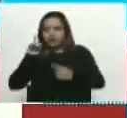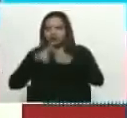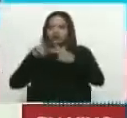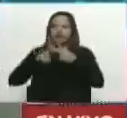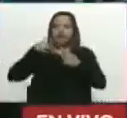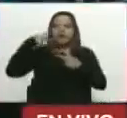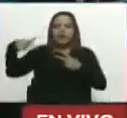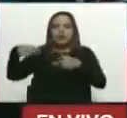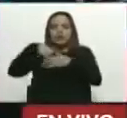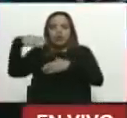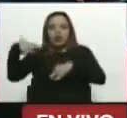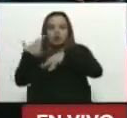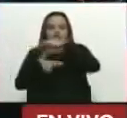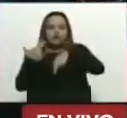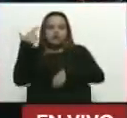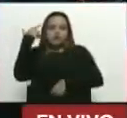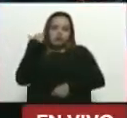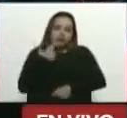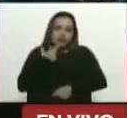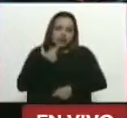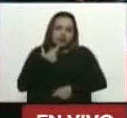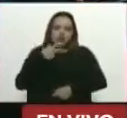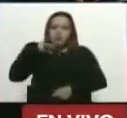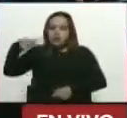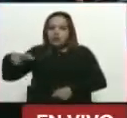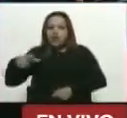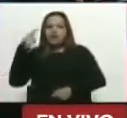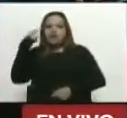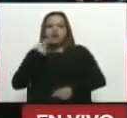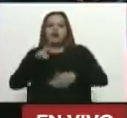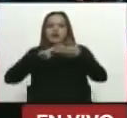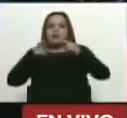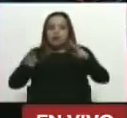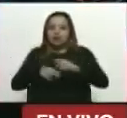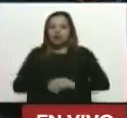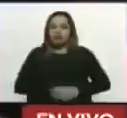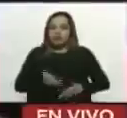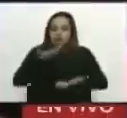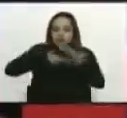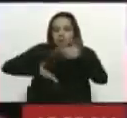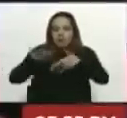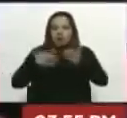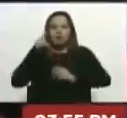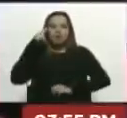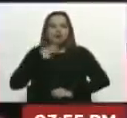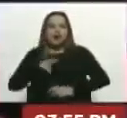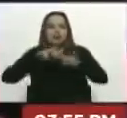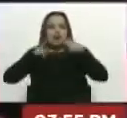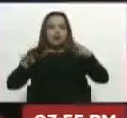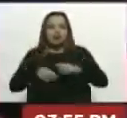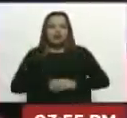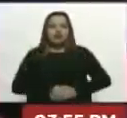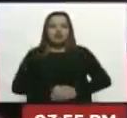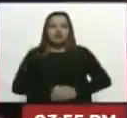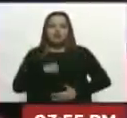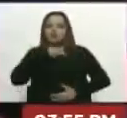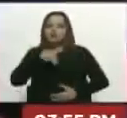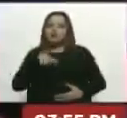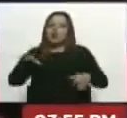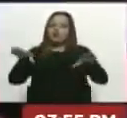revolución bolivariana, la política bolivariana de paz, la diplomacia bolivariana de paz que hemos